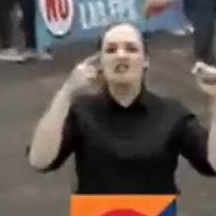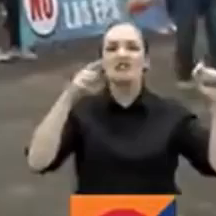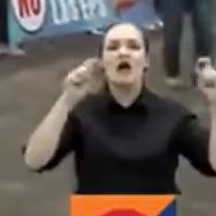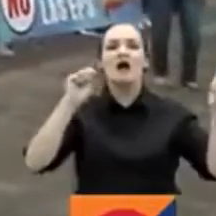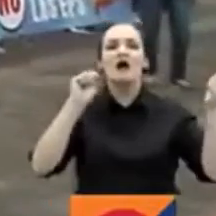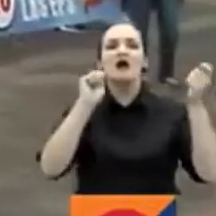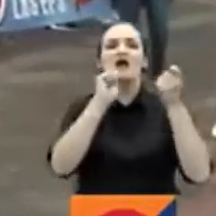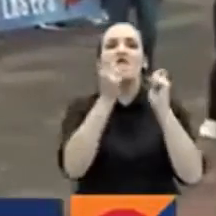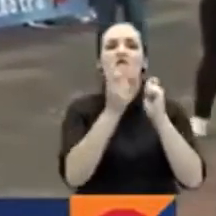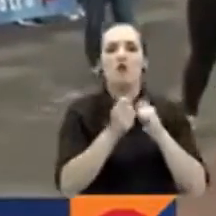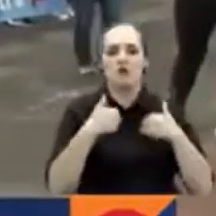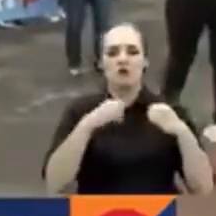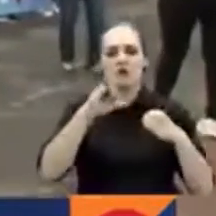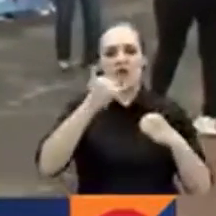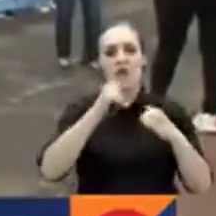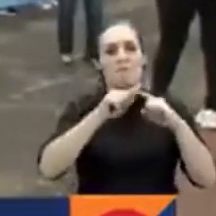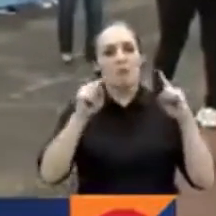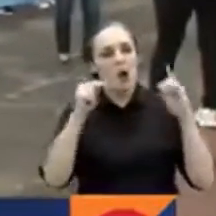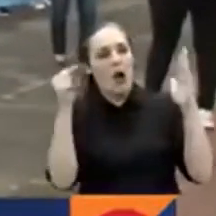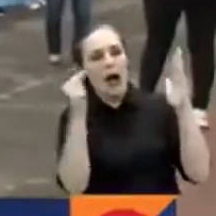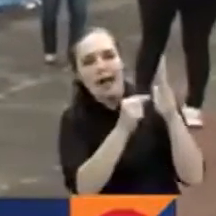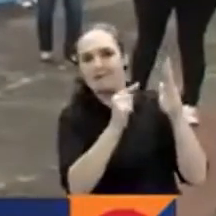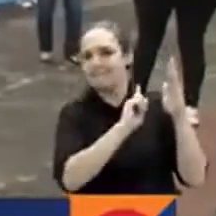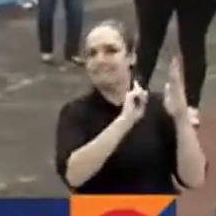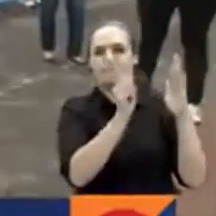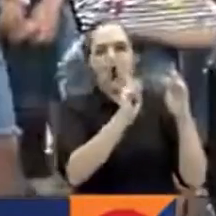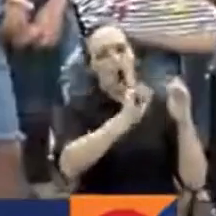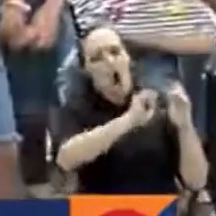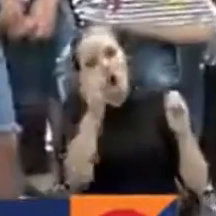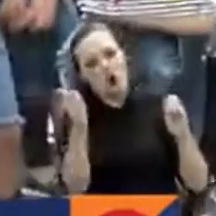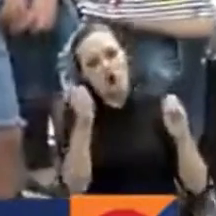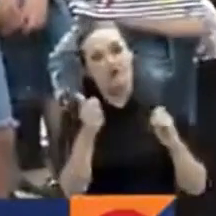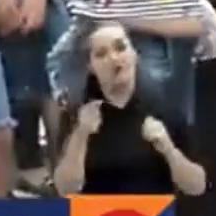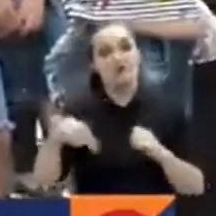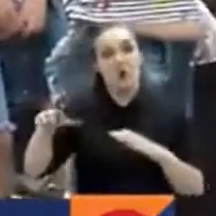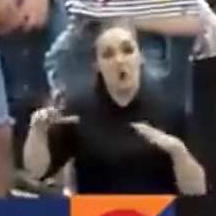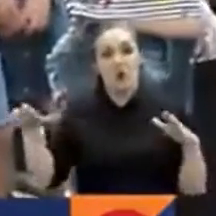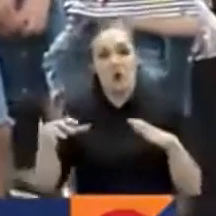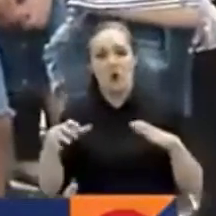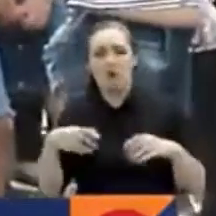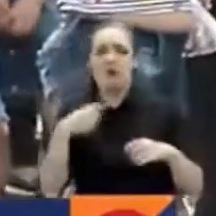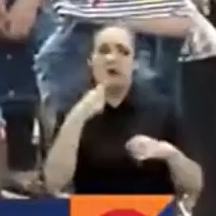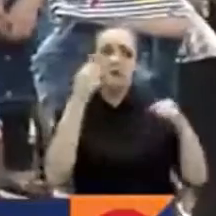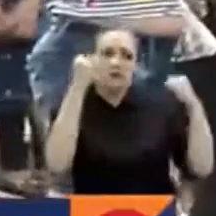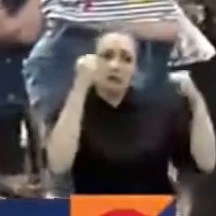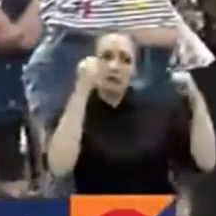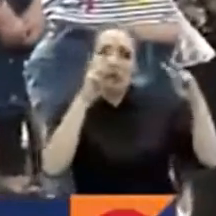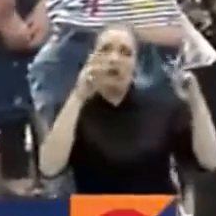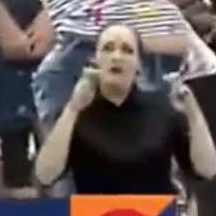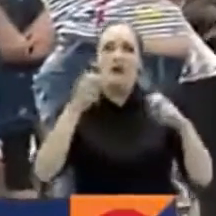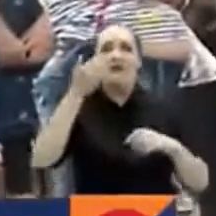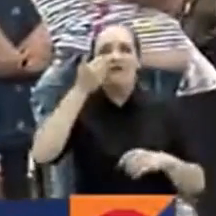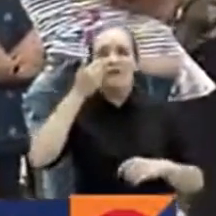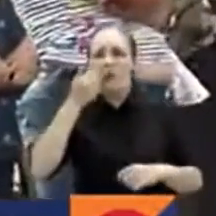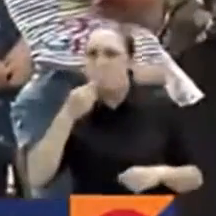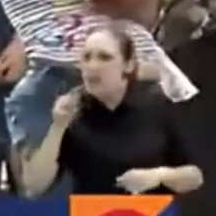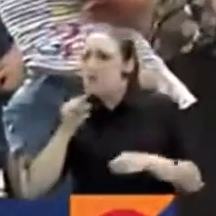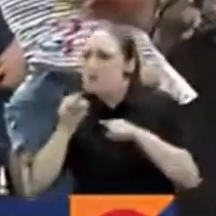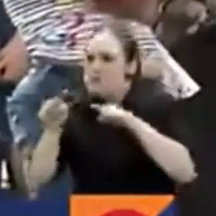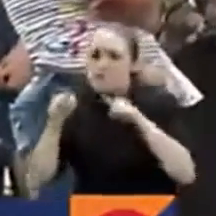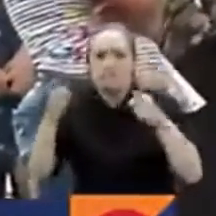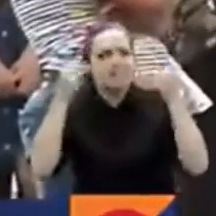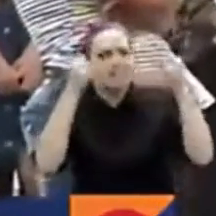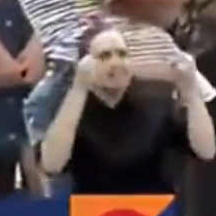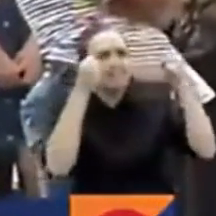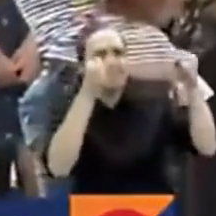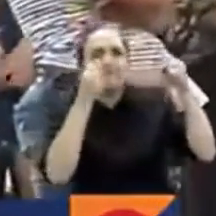300 personas de diferentes fundaciones y organizaciones que velan por los derechos de pacientes de alto costo y con enfermedades huérfanas en Santander se dieron cita en la Plaza